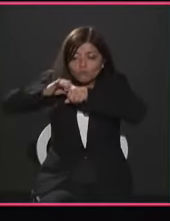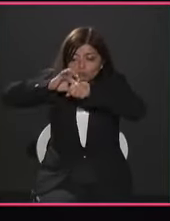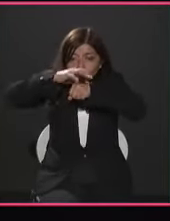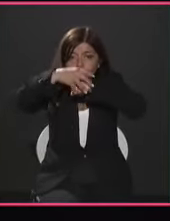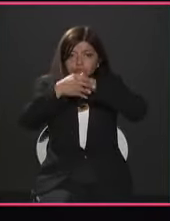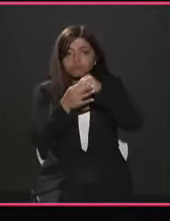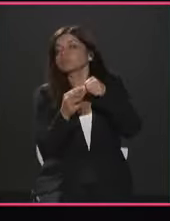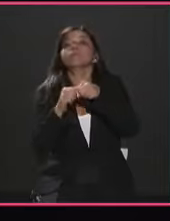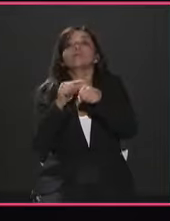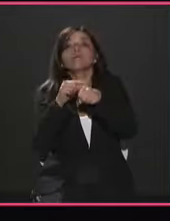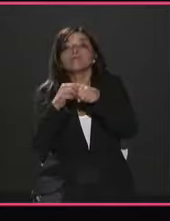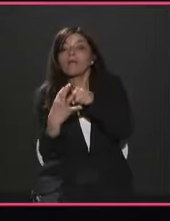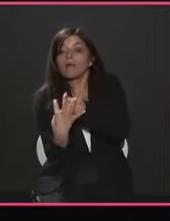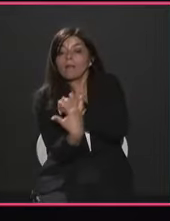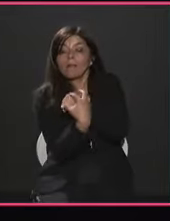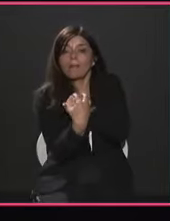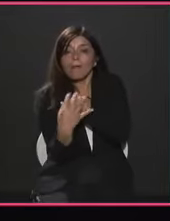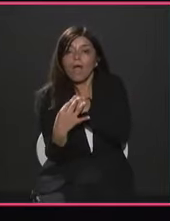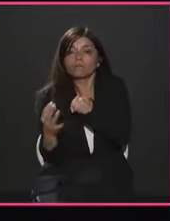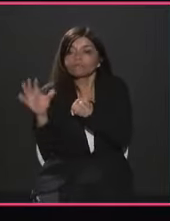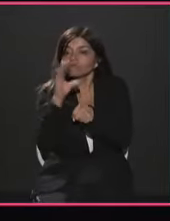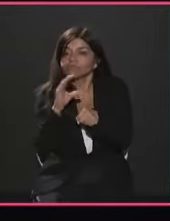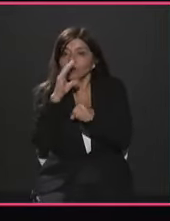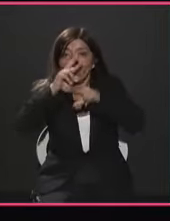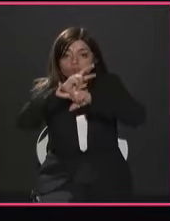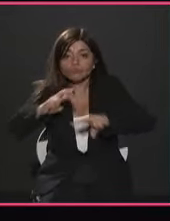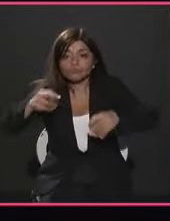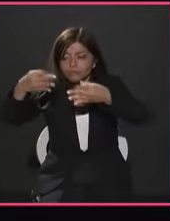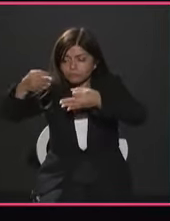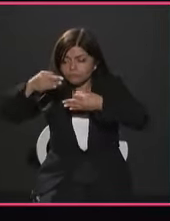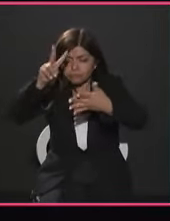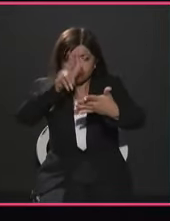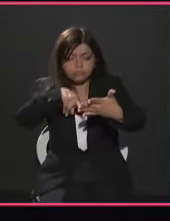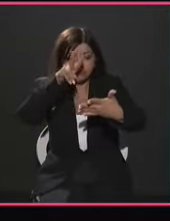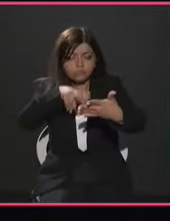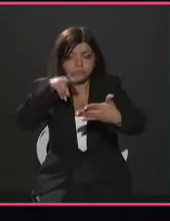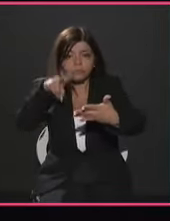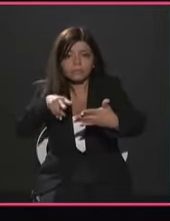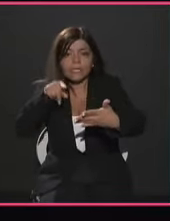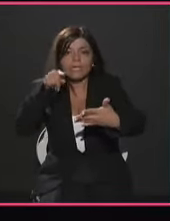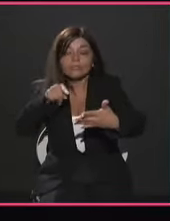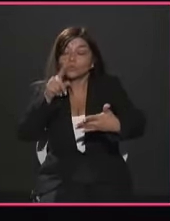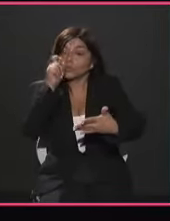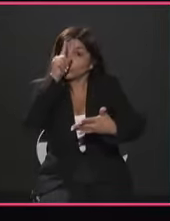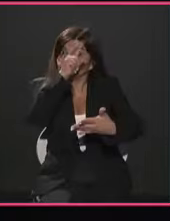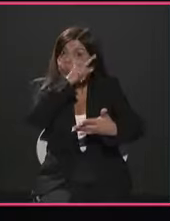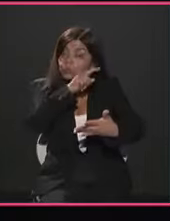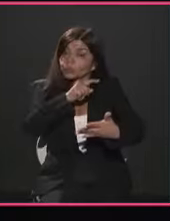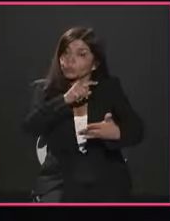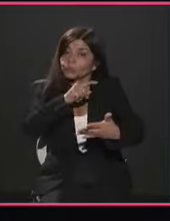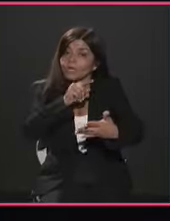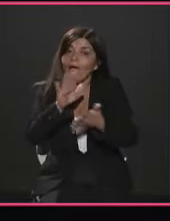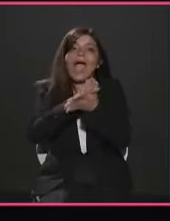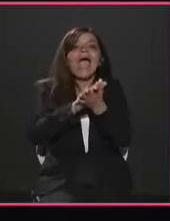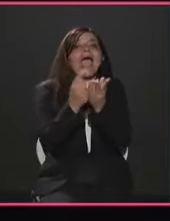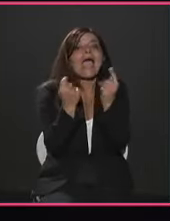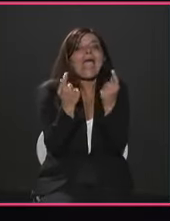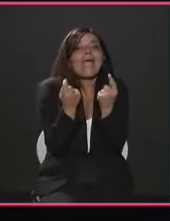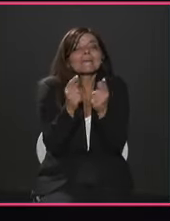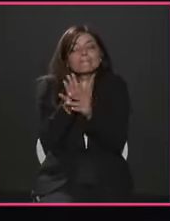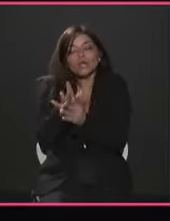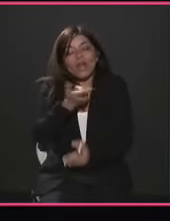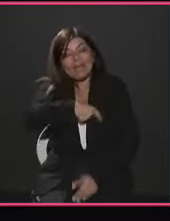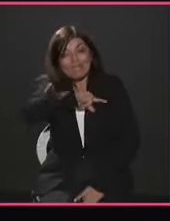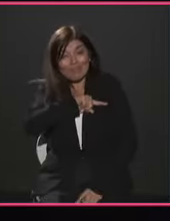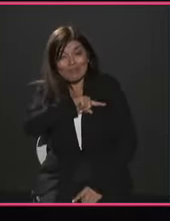calzar con la bacteria que estaba atacando mi esposo busqué la documentación nuevamente y me di cuenta que esto es más difícil que encontrar una aguja en un pajar qué voy a